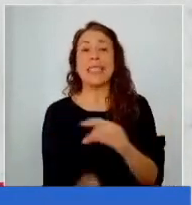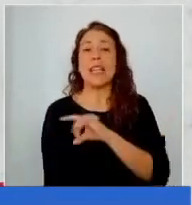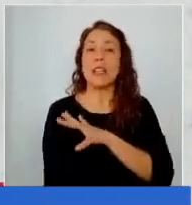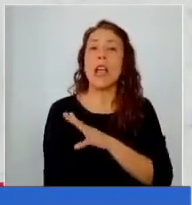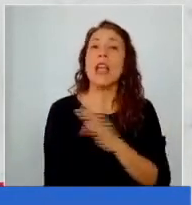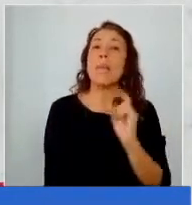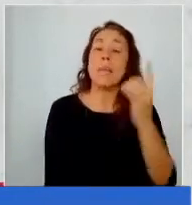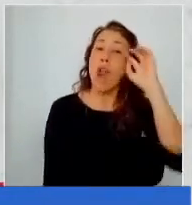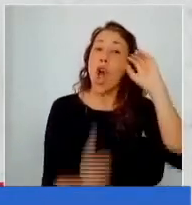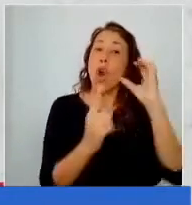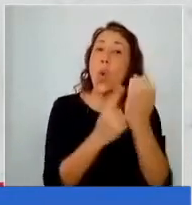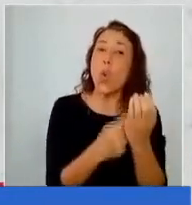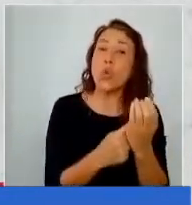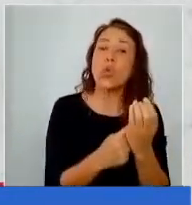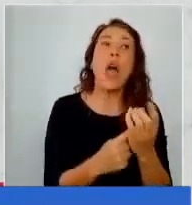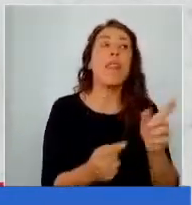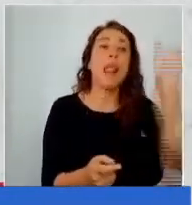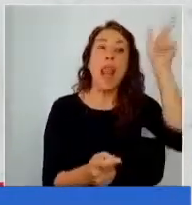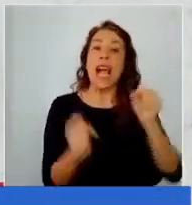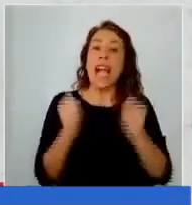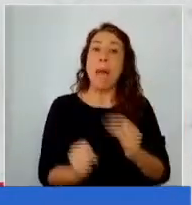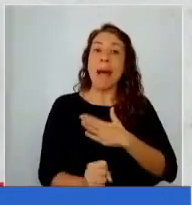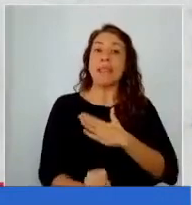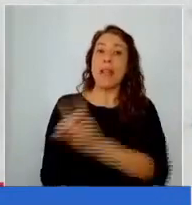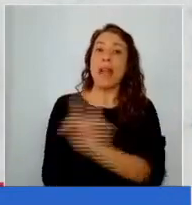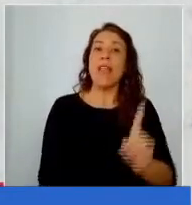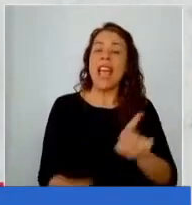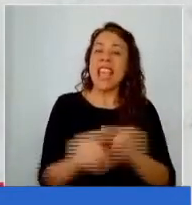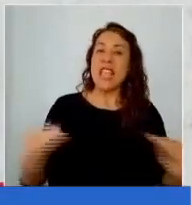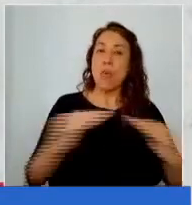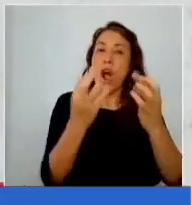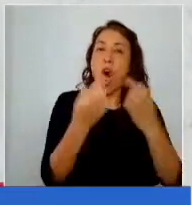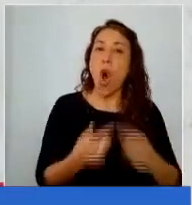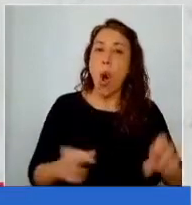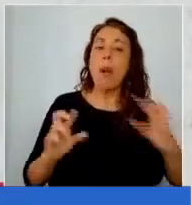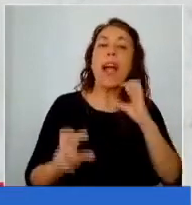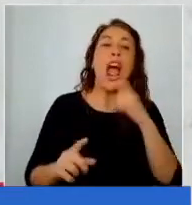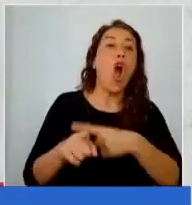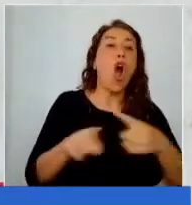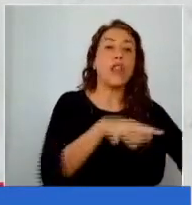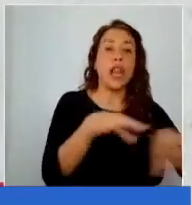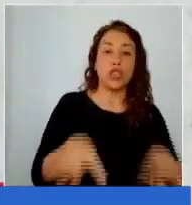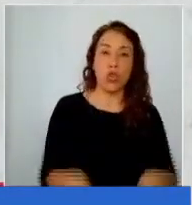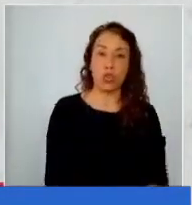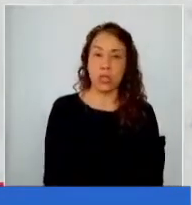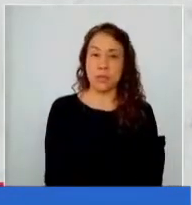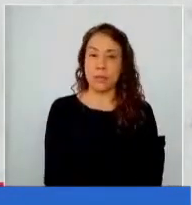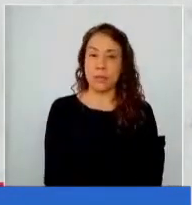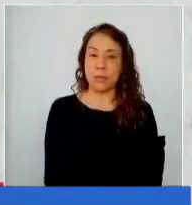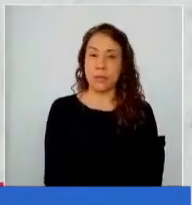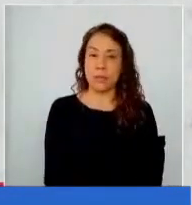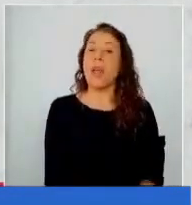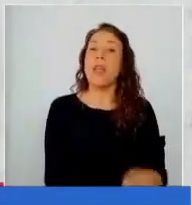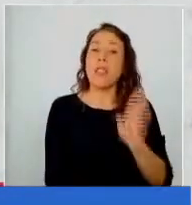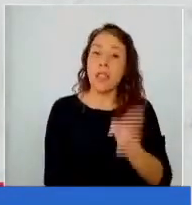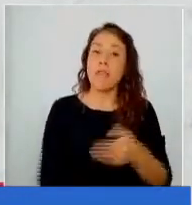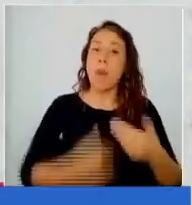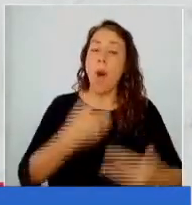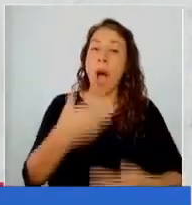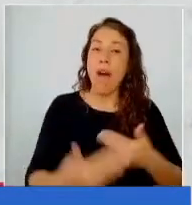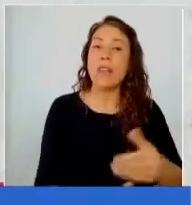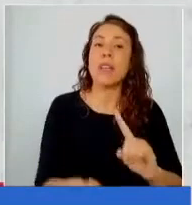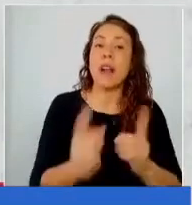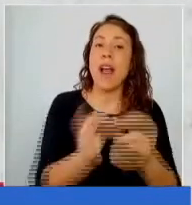del mérito y la igualdad de oportunidades por ser cualquier otra consideración debemos avanzar hacia una verdadera